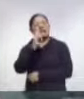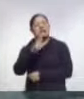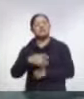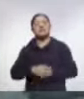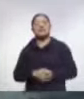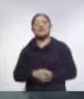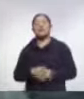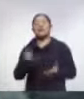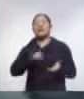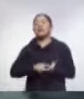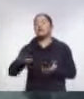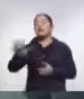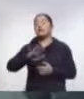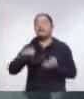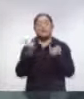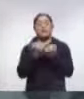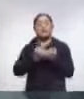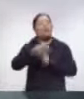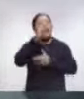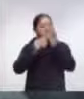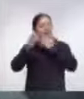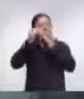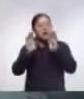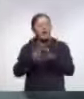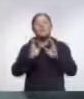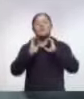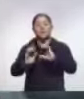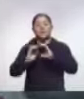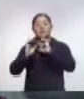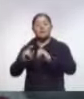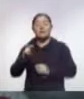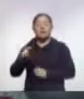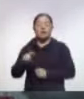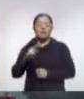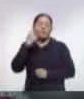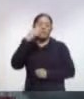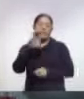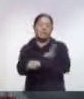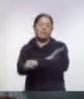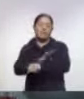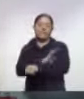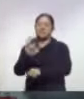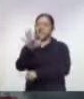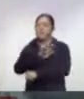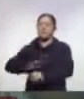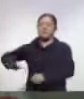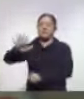también aprenderemos un poco más sobre su cuidado y su preservación en beneficio de los pobladores.